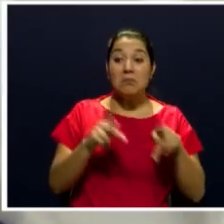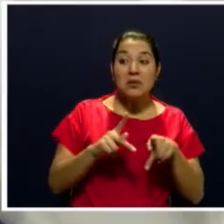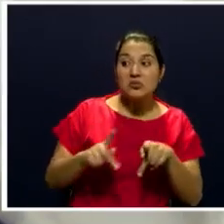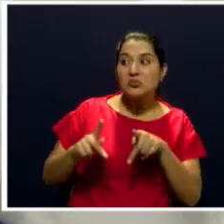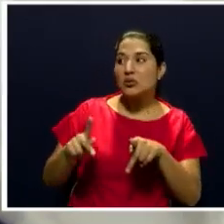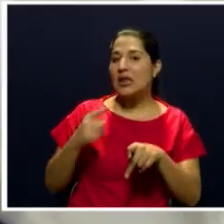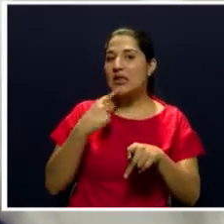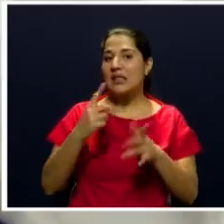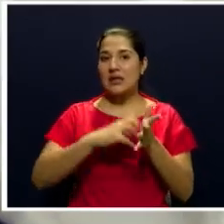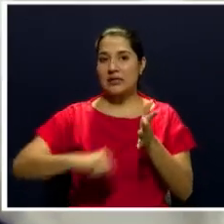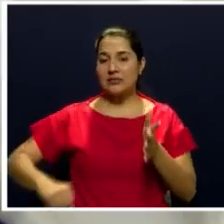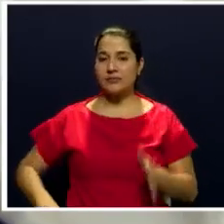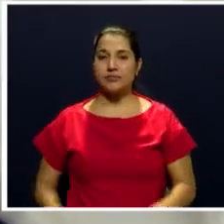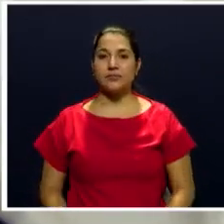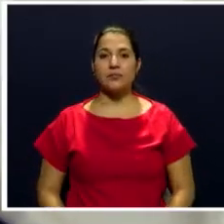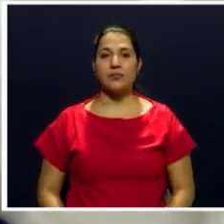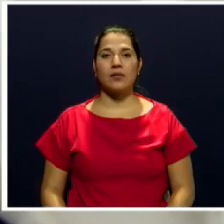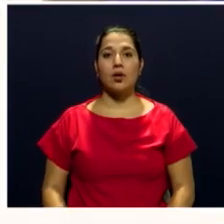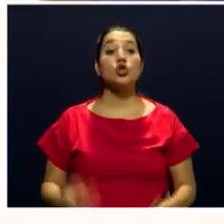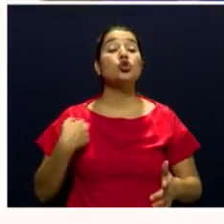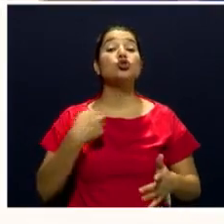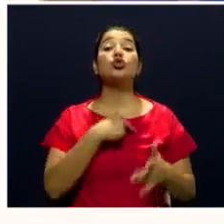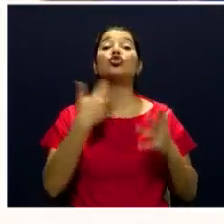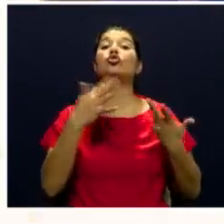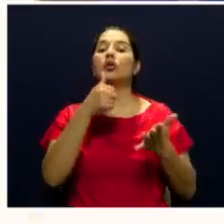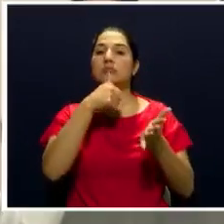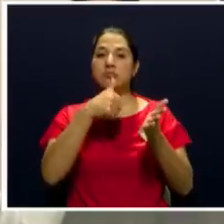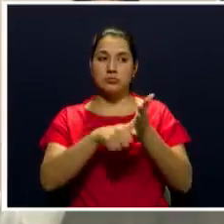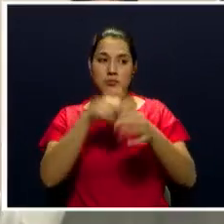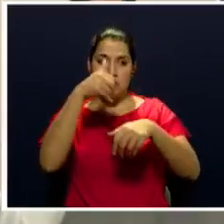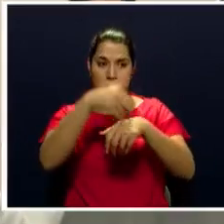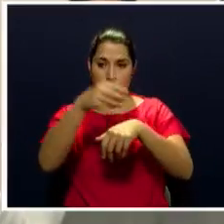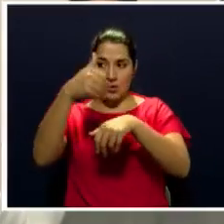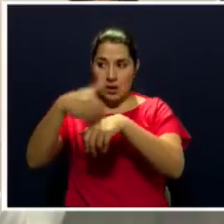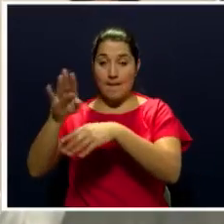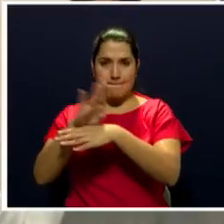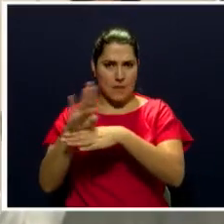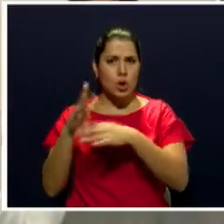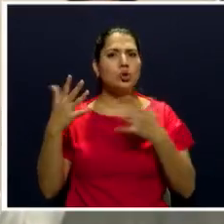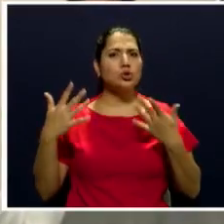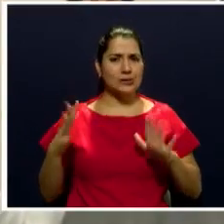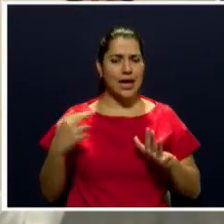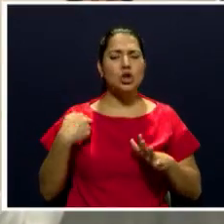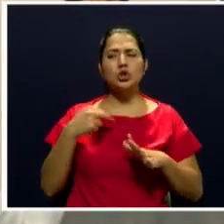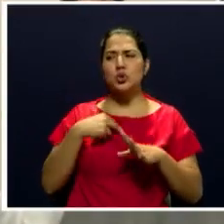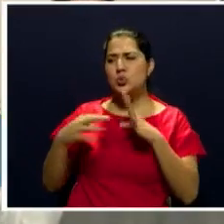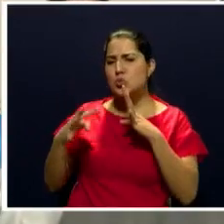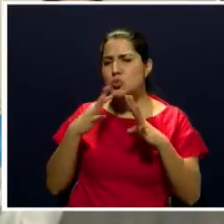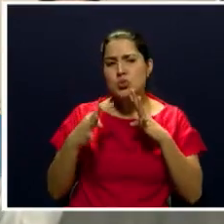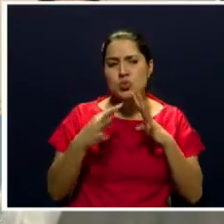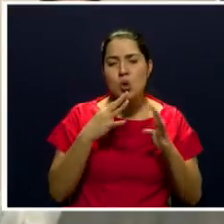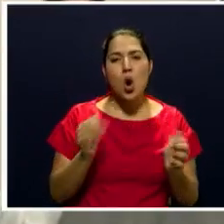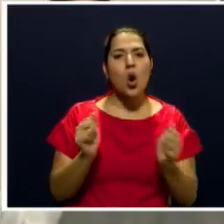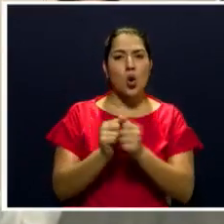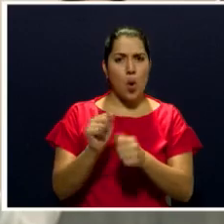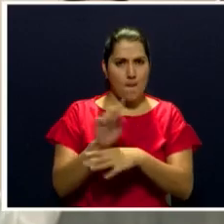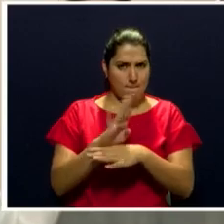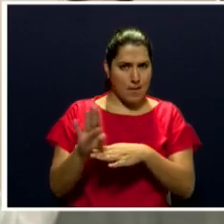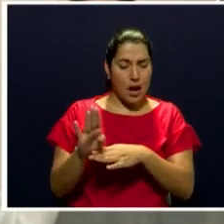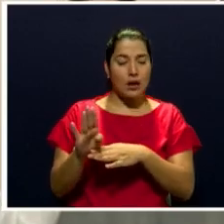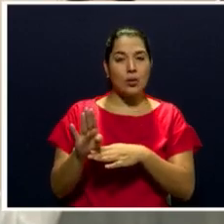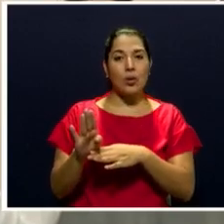algún ciudadano. La nota ya la enviamos a las entidades financieras. Hemos estado conversando con las entidades en estos